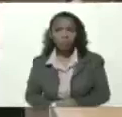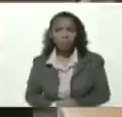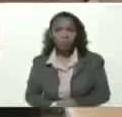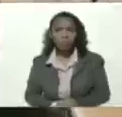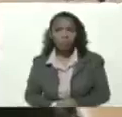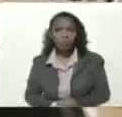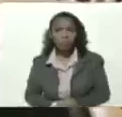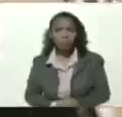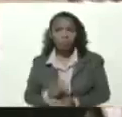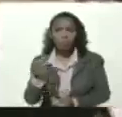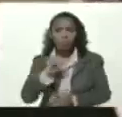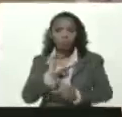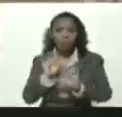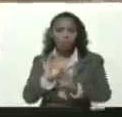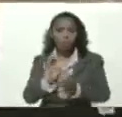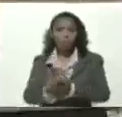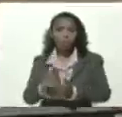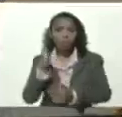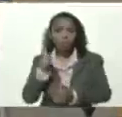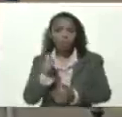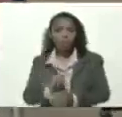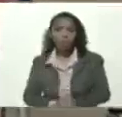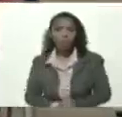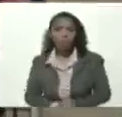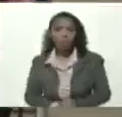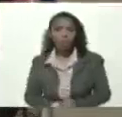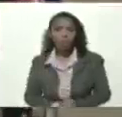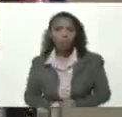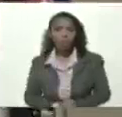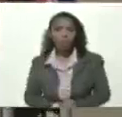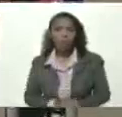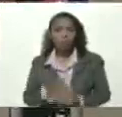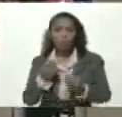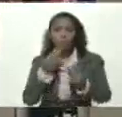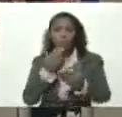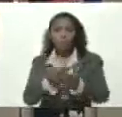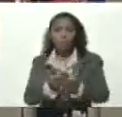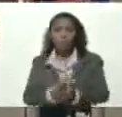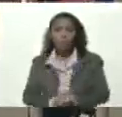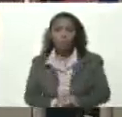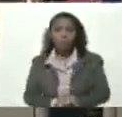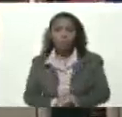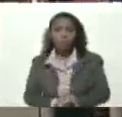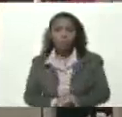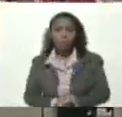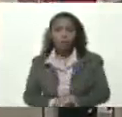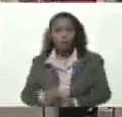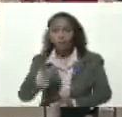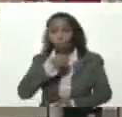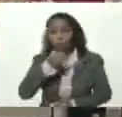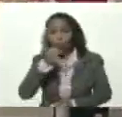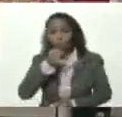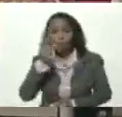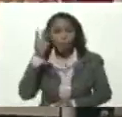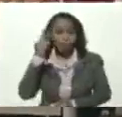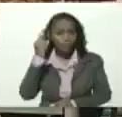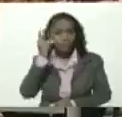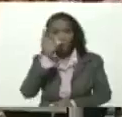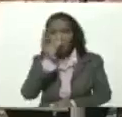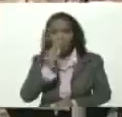¿No hay más? Vale. Bueno, muchísimas gracias a los periodistas, las